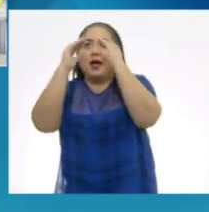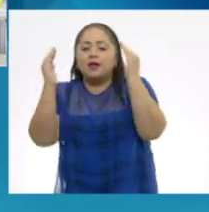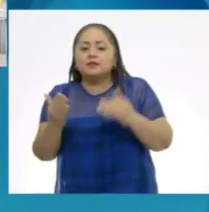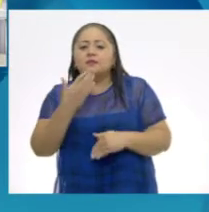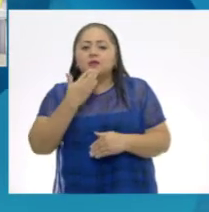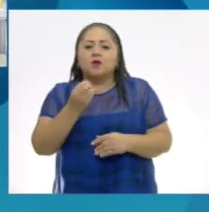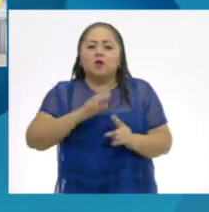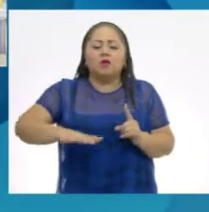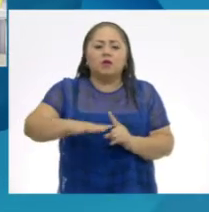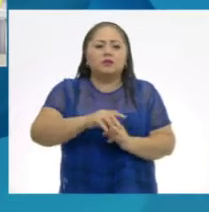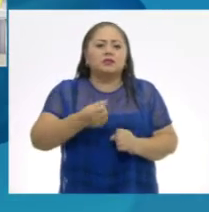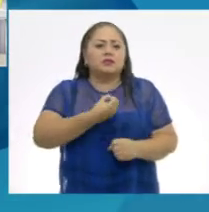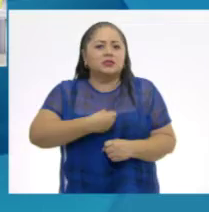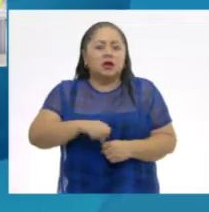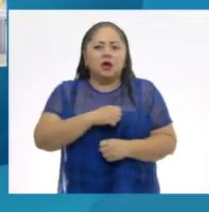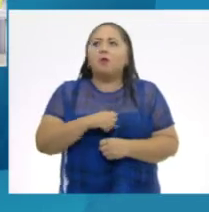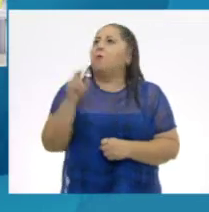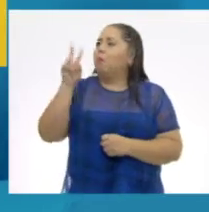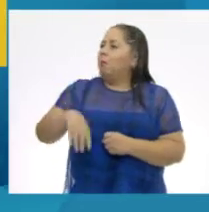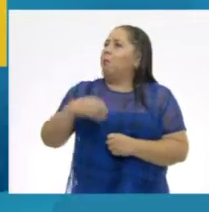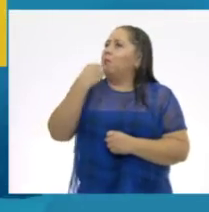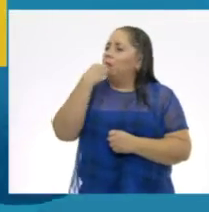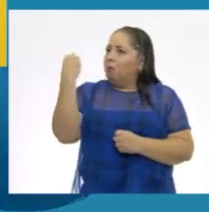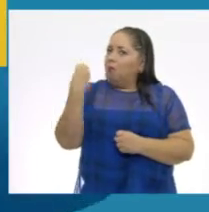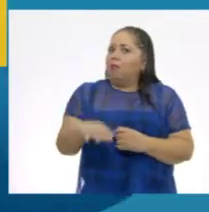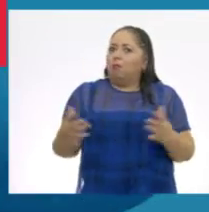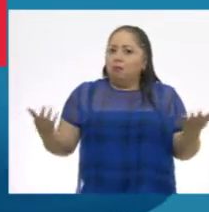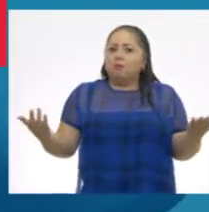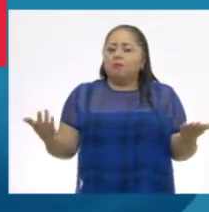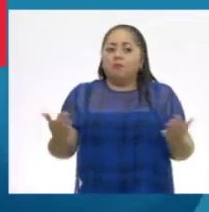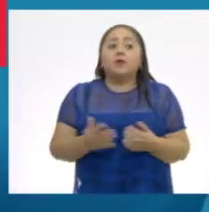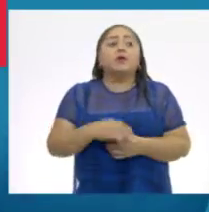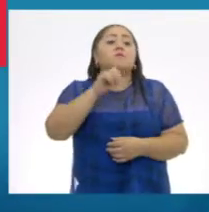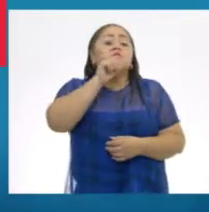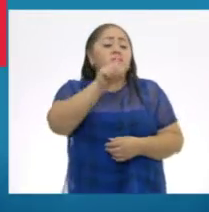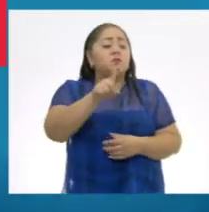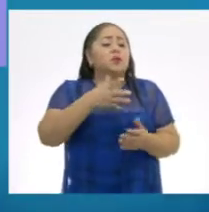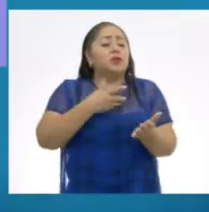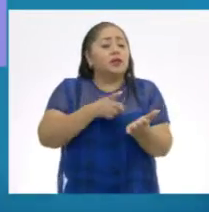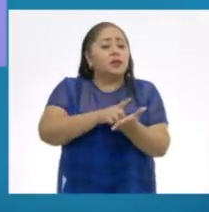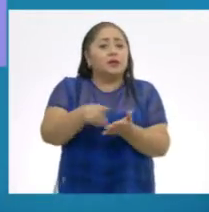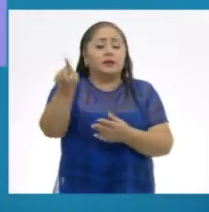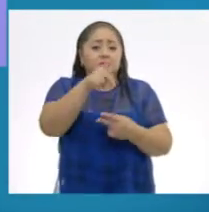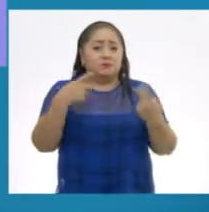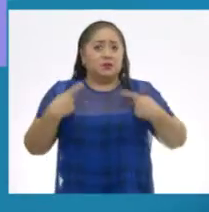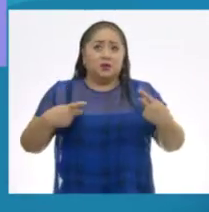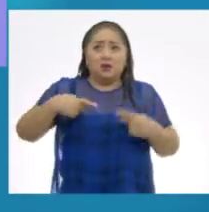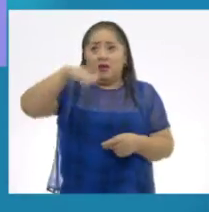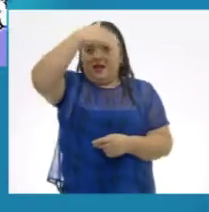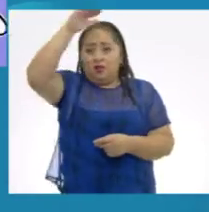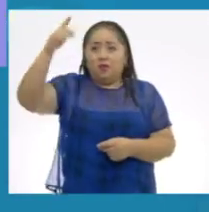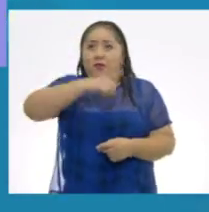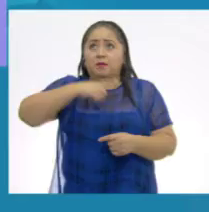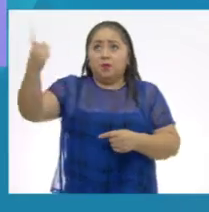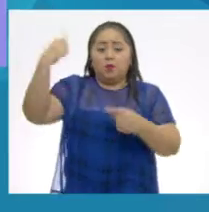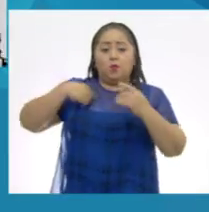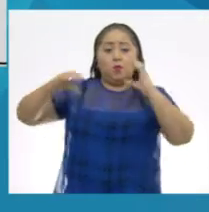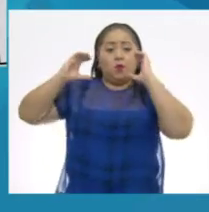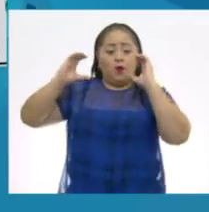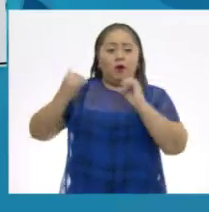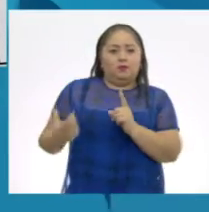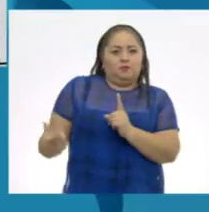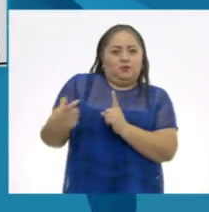medio ambiente sano. ¡Qué chido! También tenemos derecho a que las personas adultas nos cuiden y nos